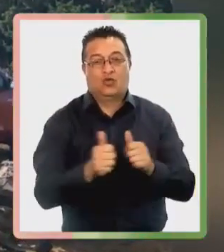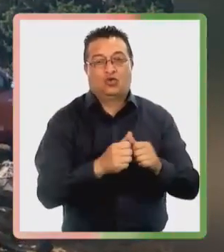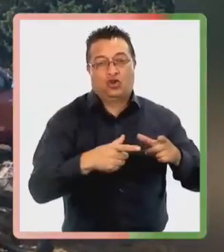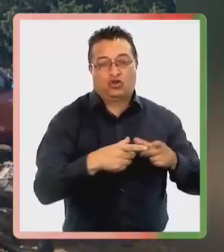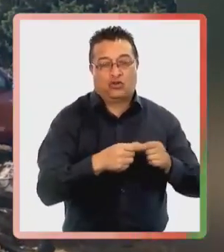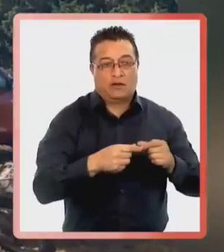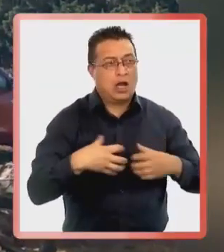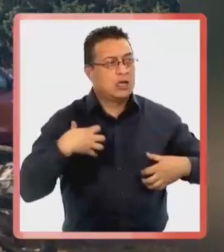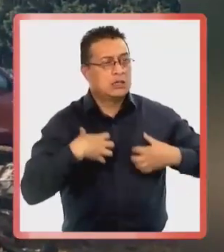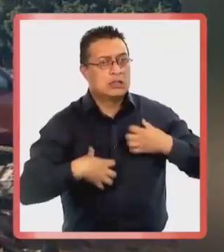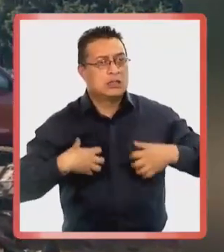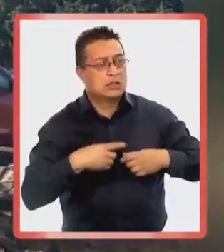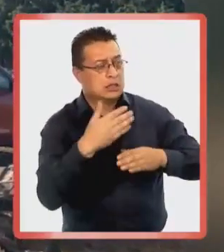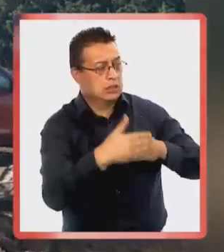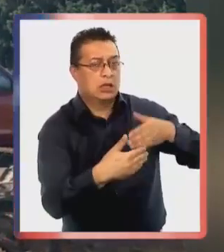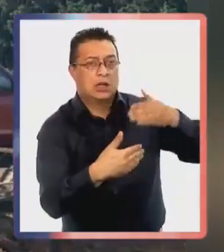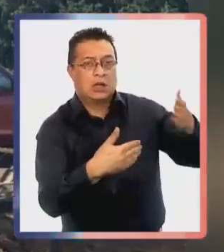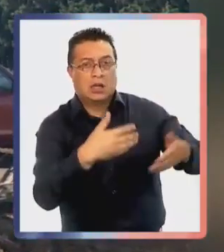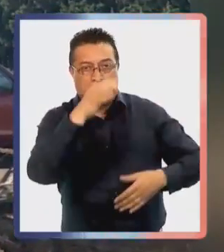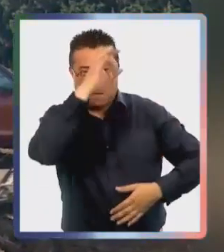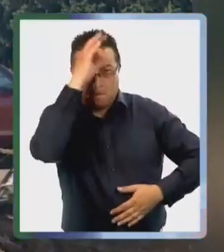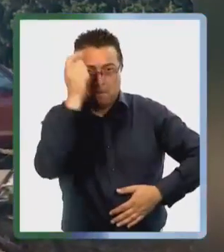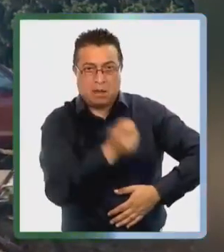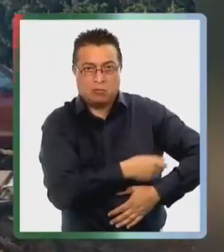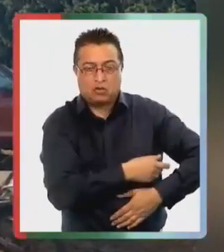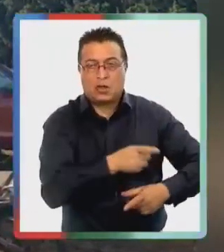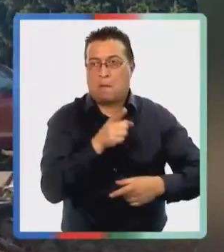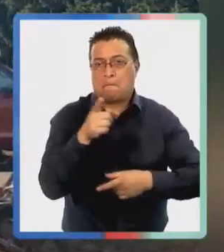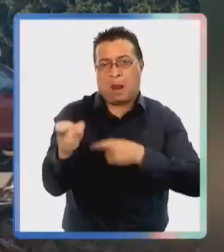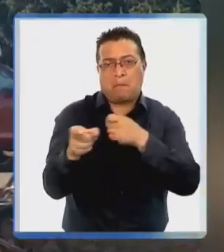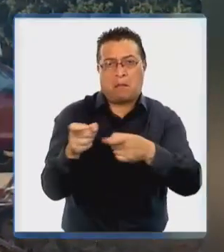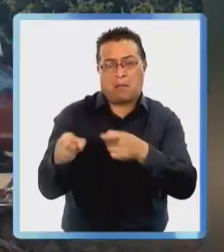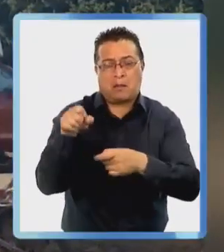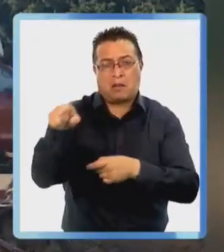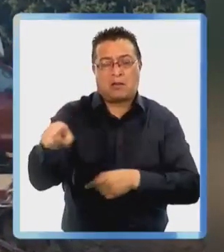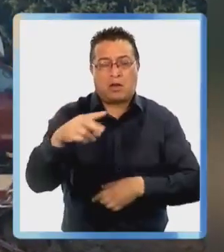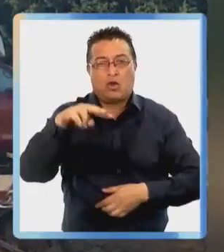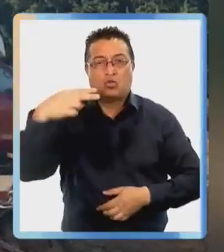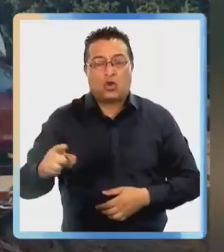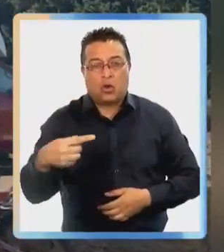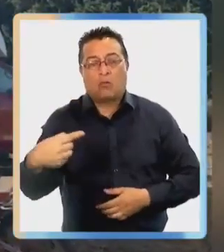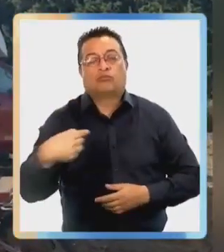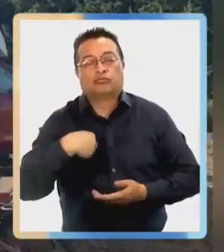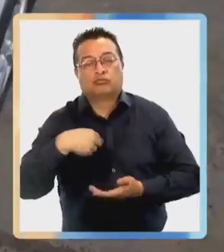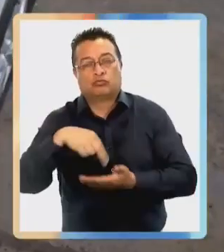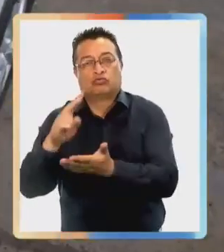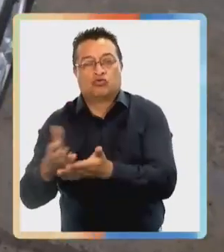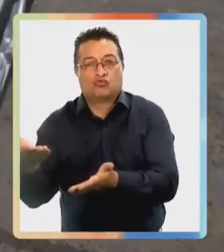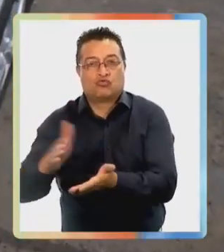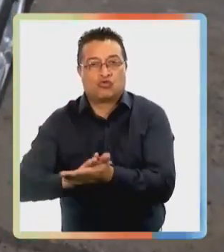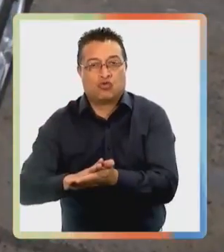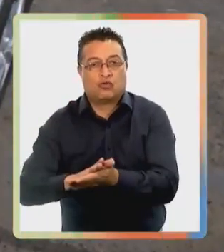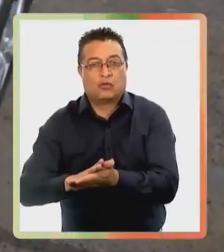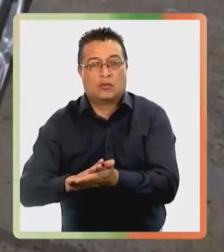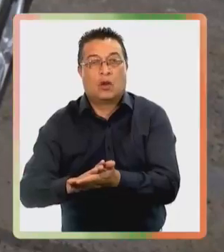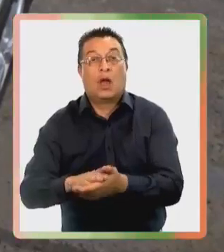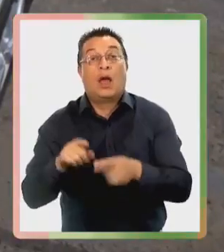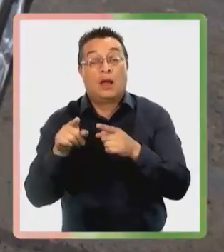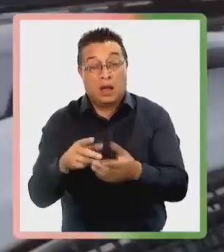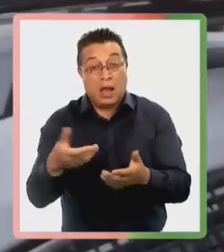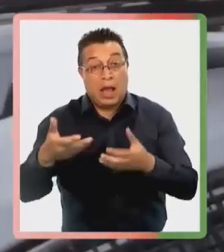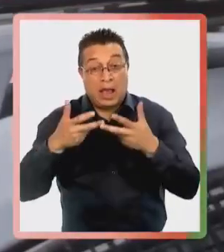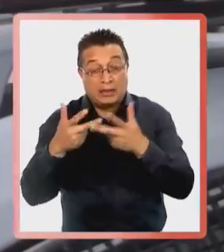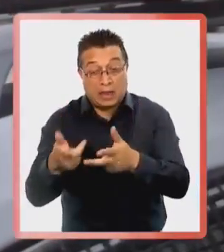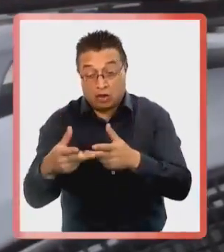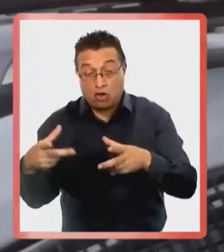familia mapuche, quienes atacaron a balazos al propietario, ocasionándole la muerte. Posterior al ataque, el sobrino, quien también